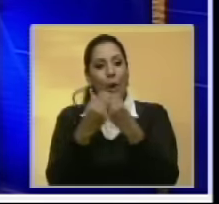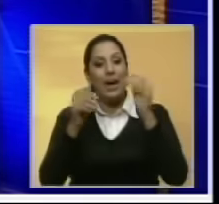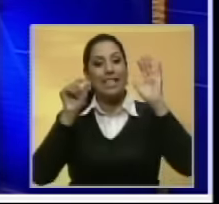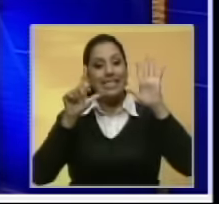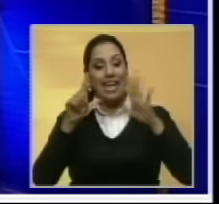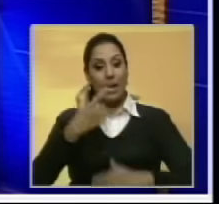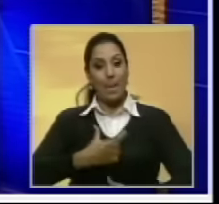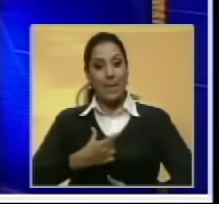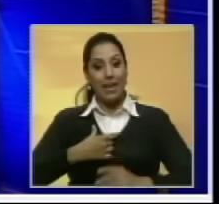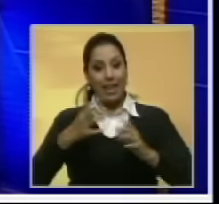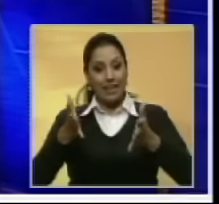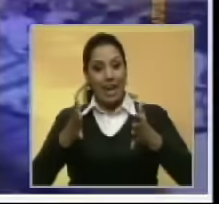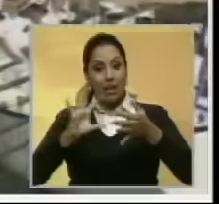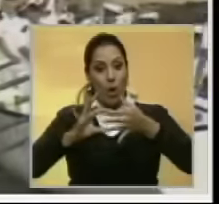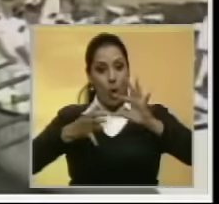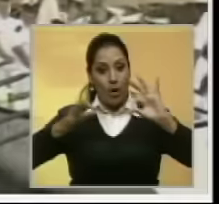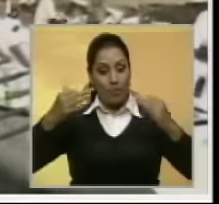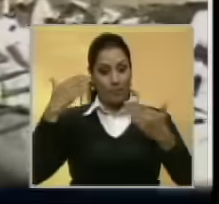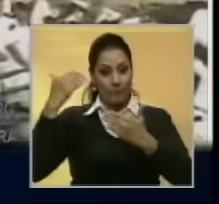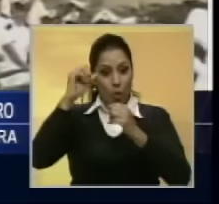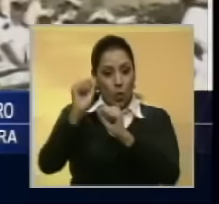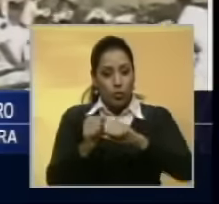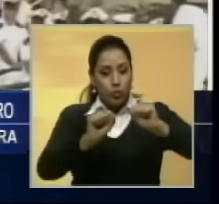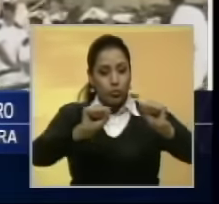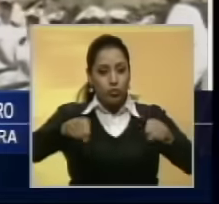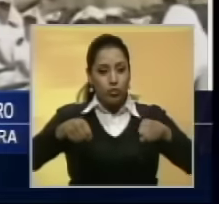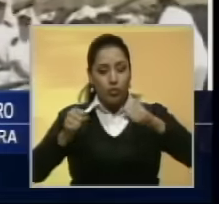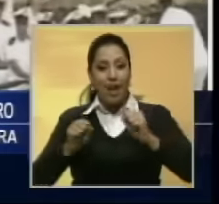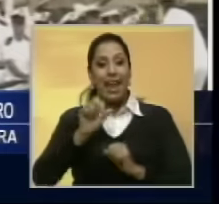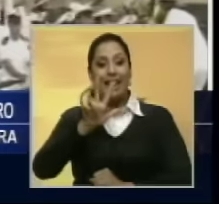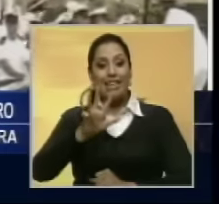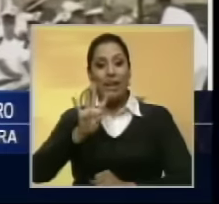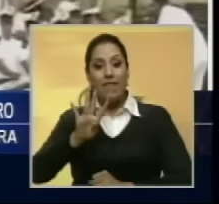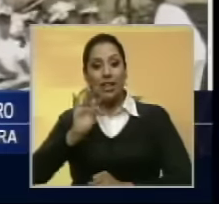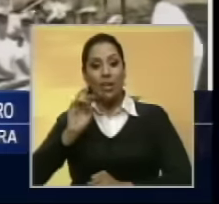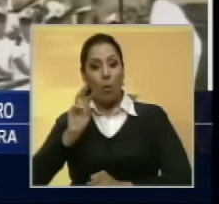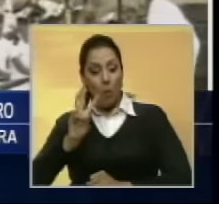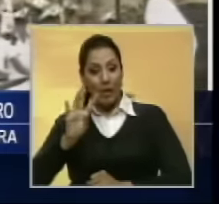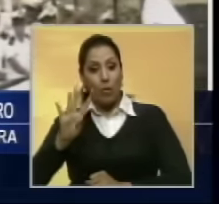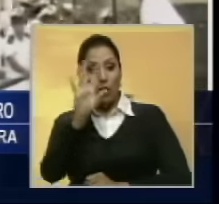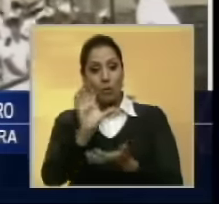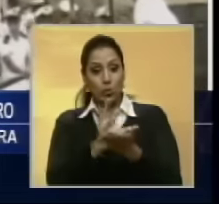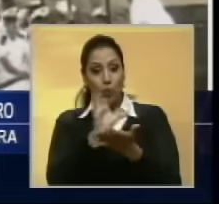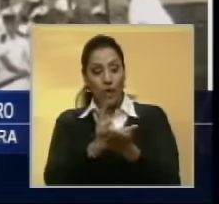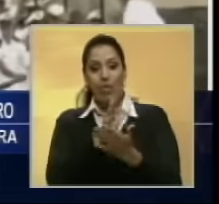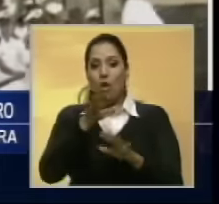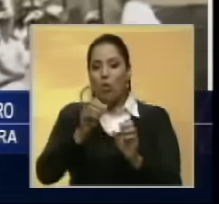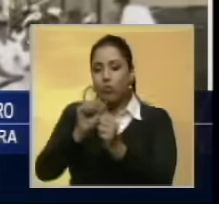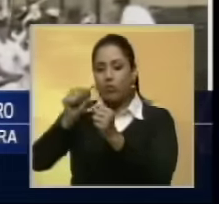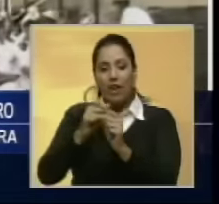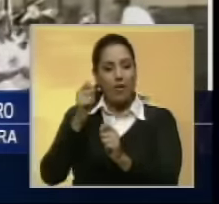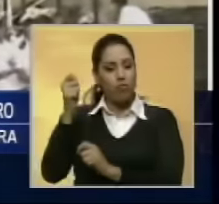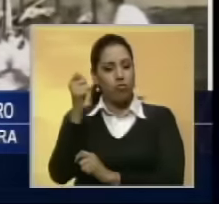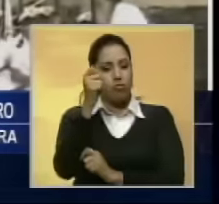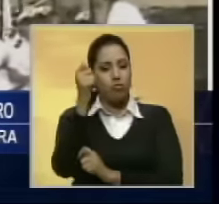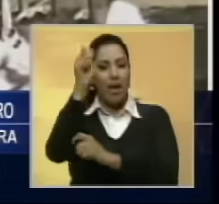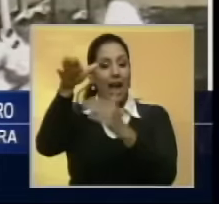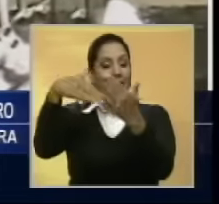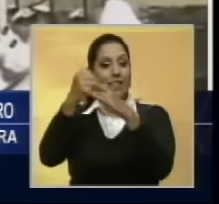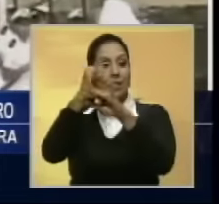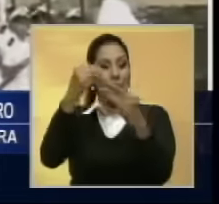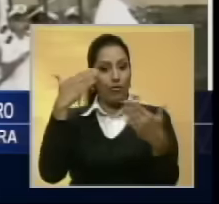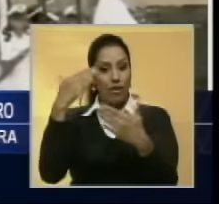7 medallistas olímpicos. Tras pasar por 324 ciudades brasileñas en los últimos 3 meses, la llama olímpica finalmente llegó